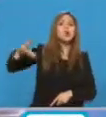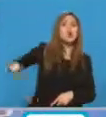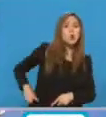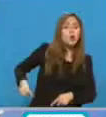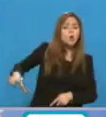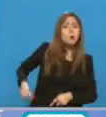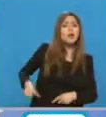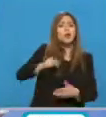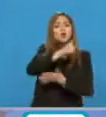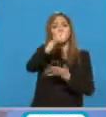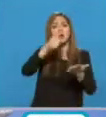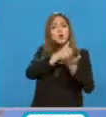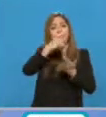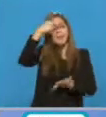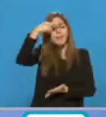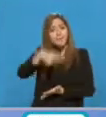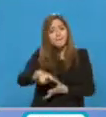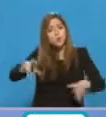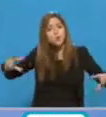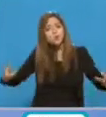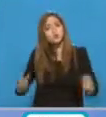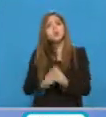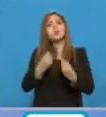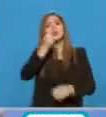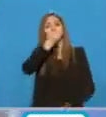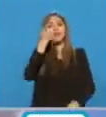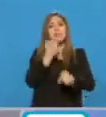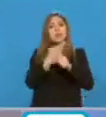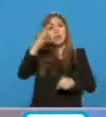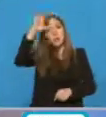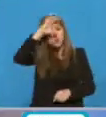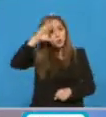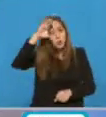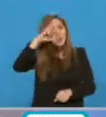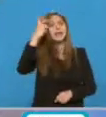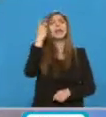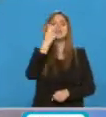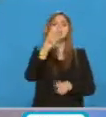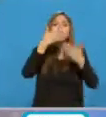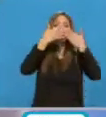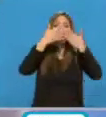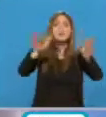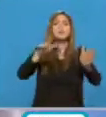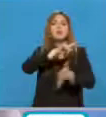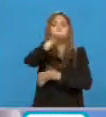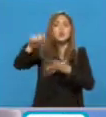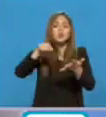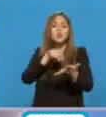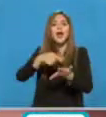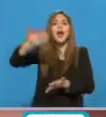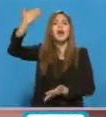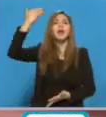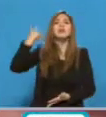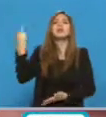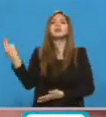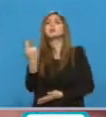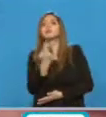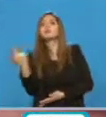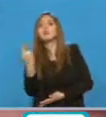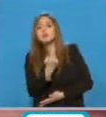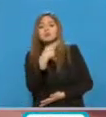en conjunción con la Secretaría de Cultura Capitalina, abran este tipo de espacios que se requerían, que la misma